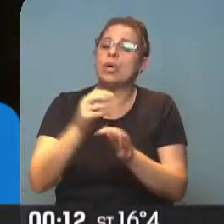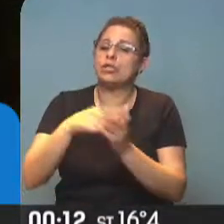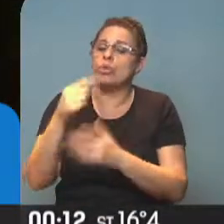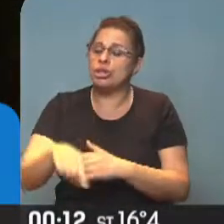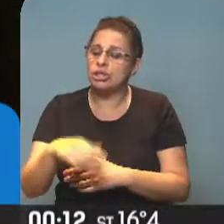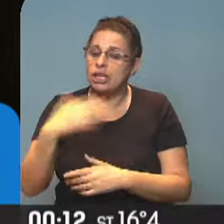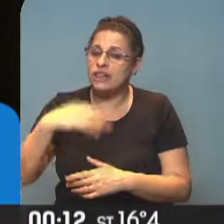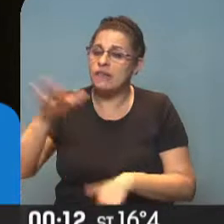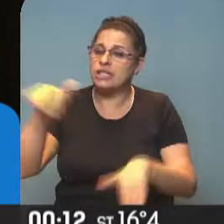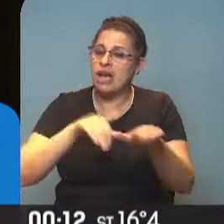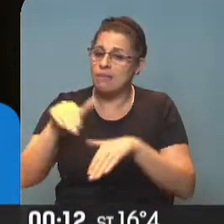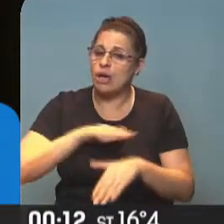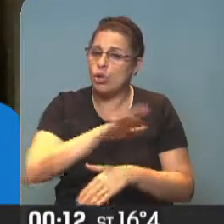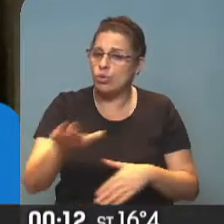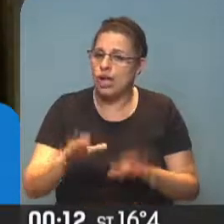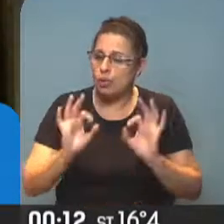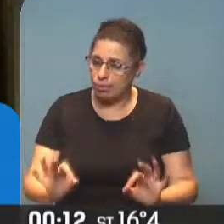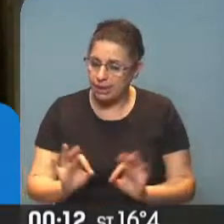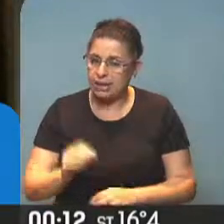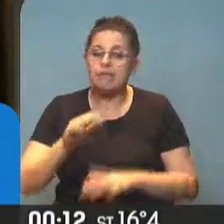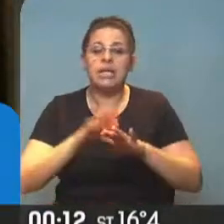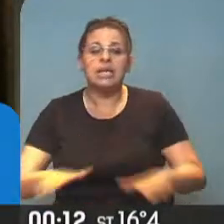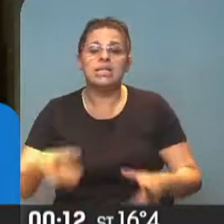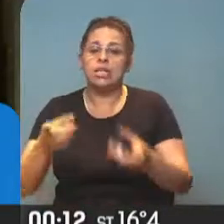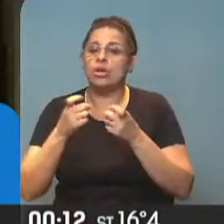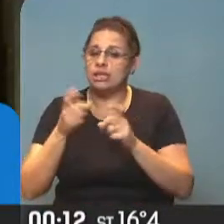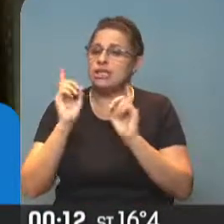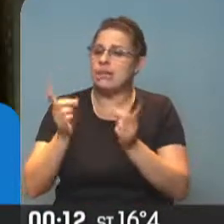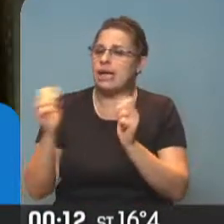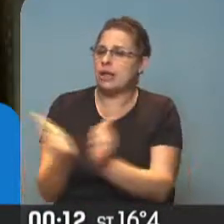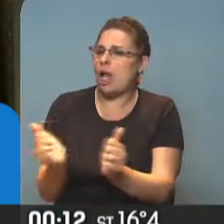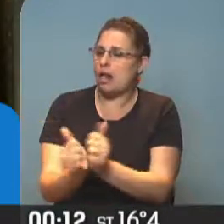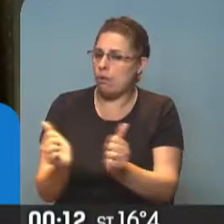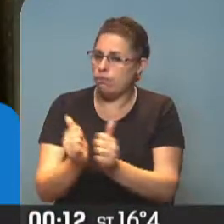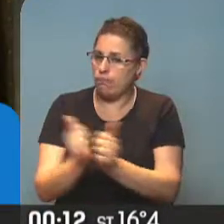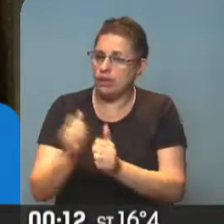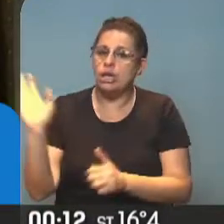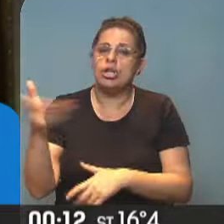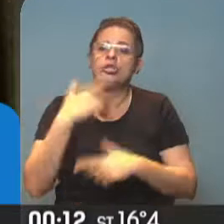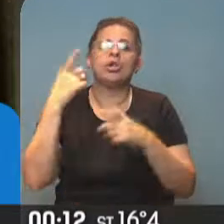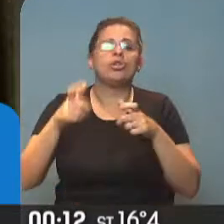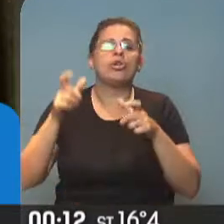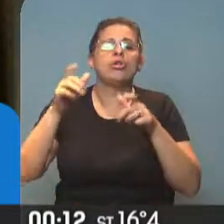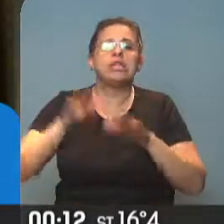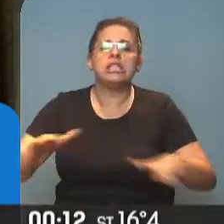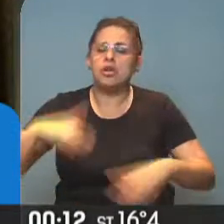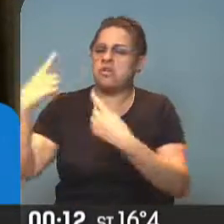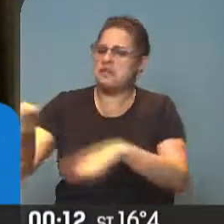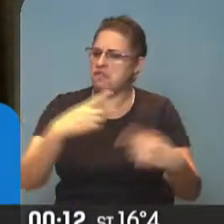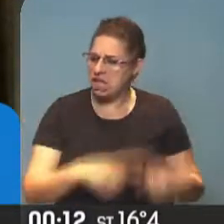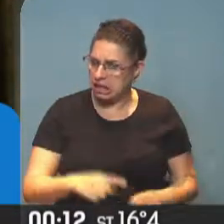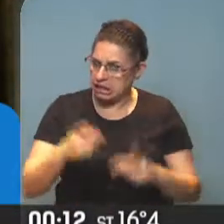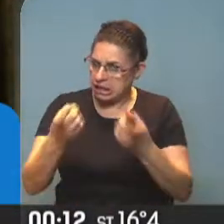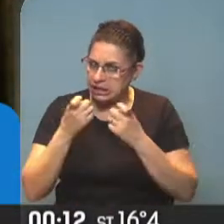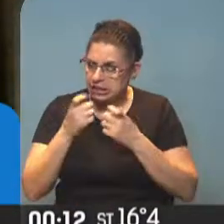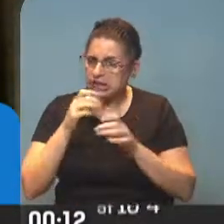que ser convocada la comunidad en su conjunto. Los chicos necesitan el docente al lado. Todos los chicos son diferentes y se necesita el